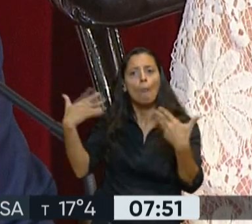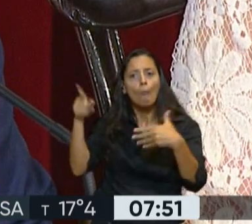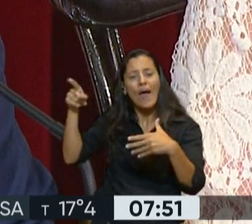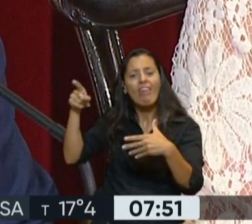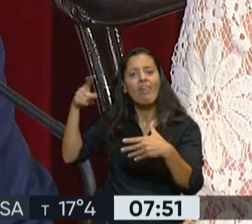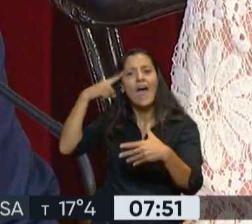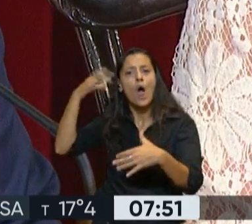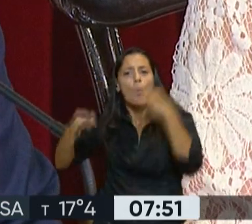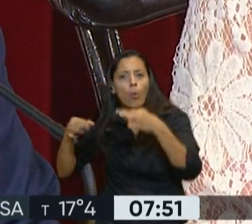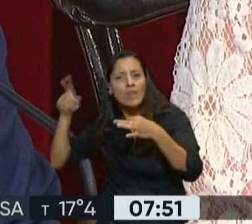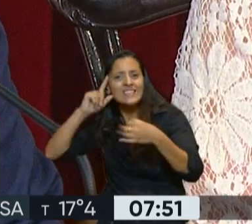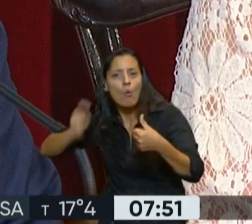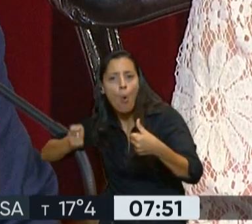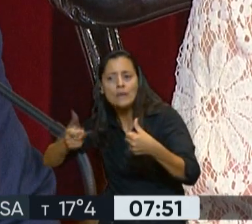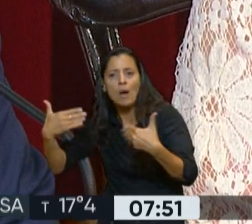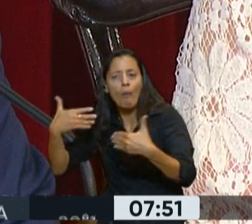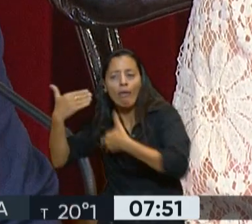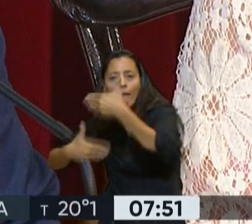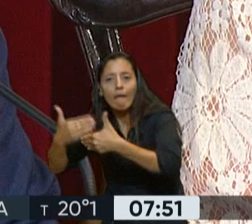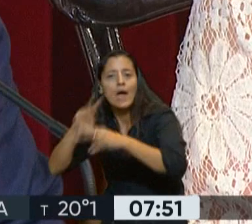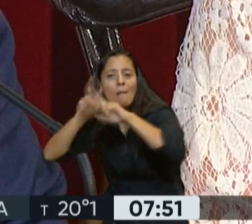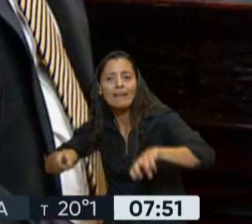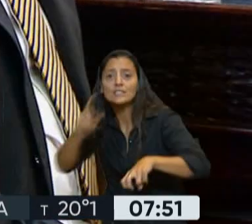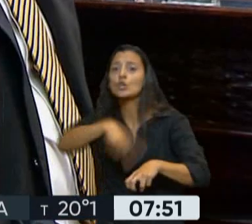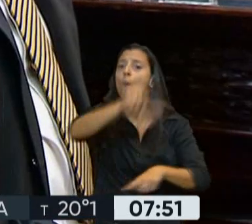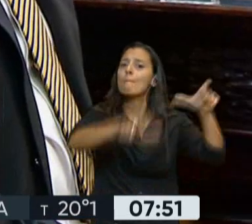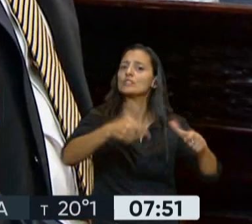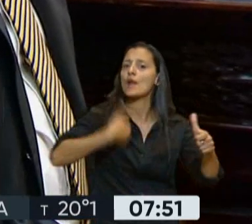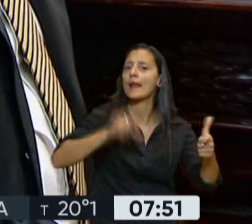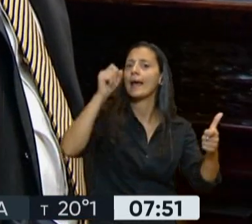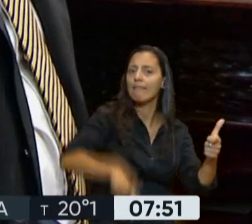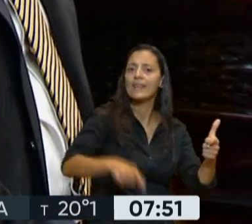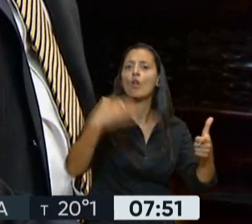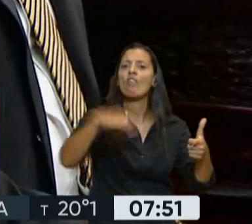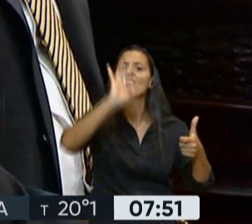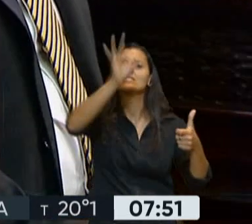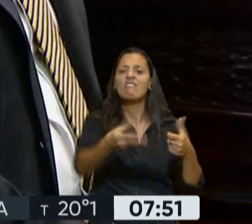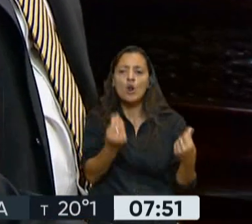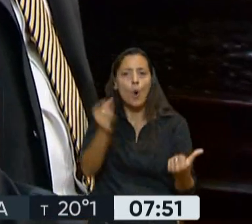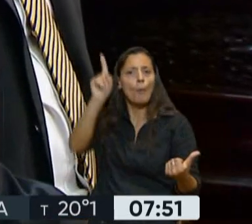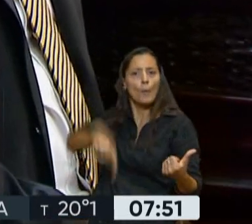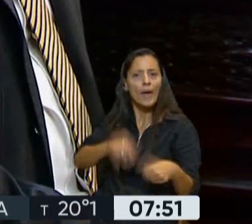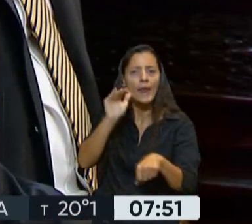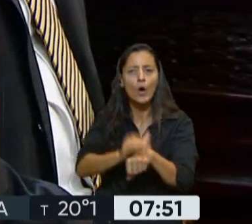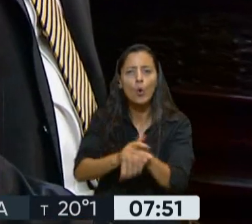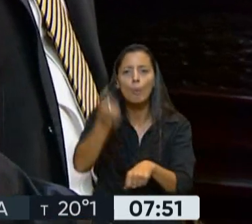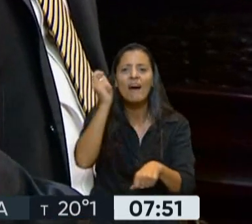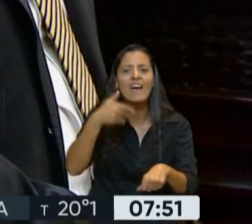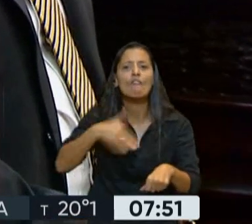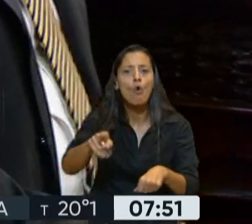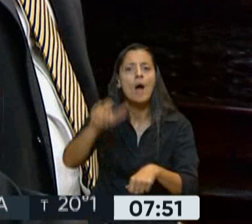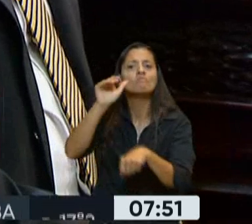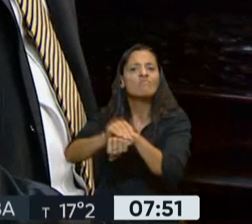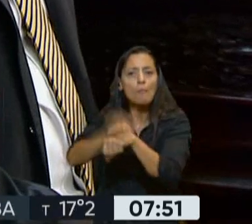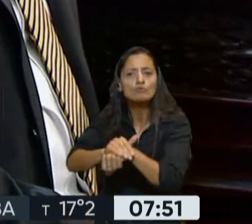esa investigación. Los argentinos y las argentinas tienen el derecho de saber cómo ocurrieron los hechos y quiénes fueron